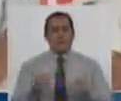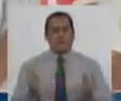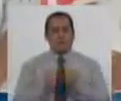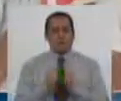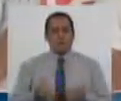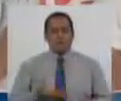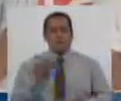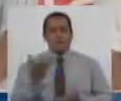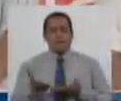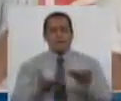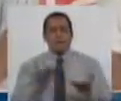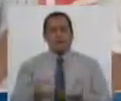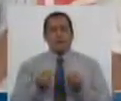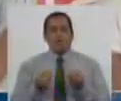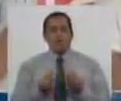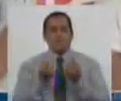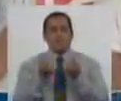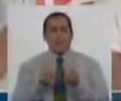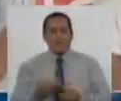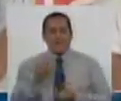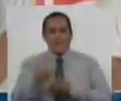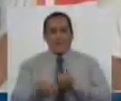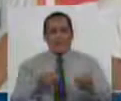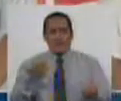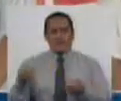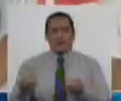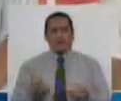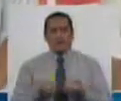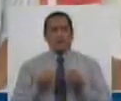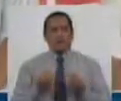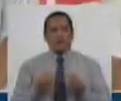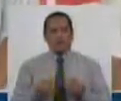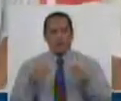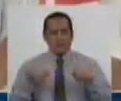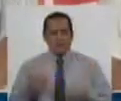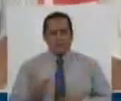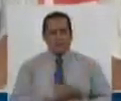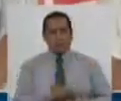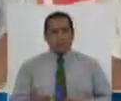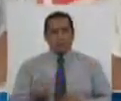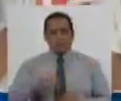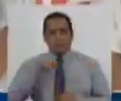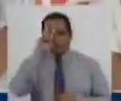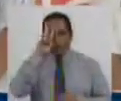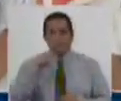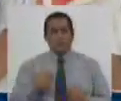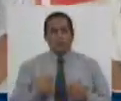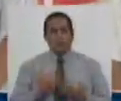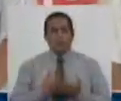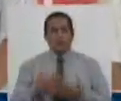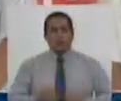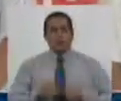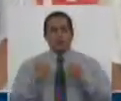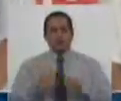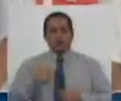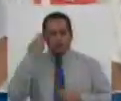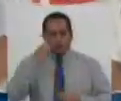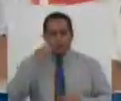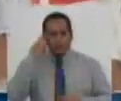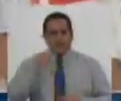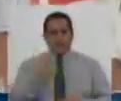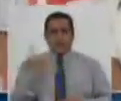distribución, cómo distribuimos la renta. Y este gobierno posición política